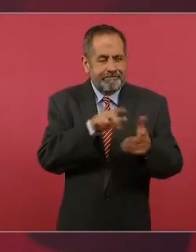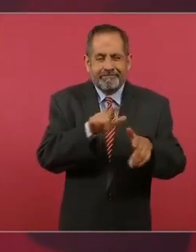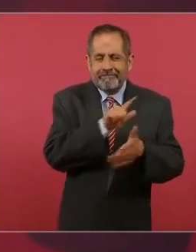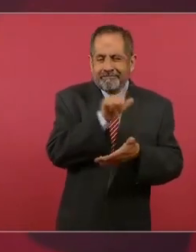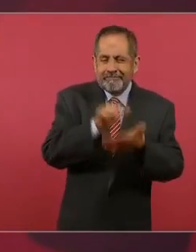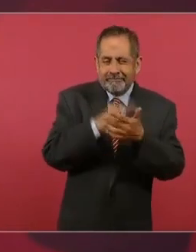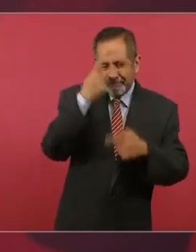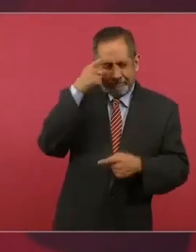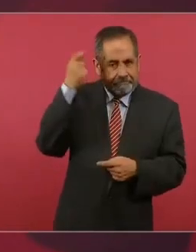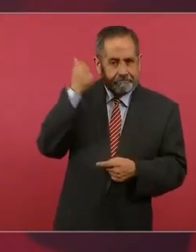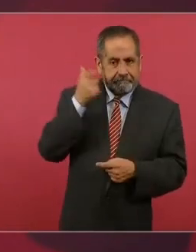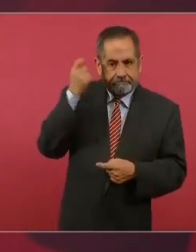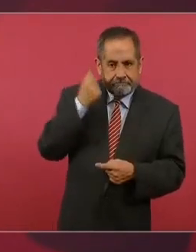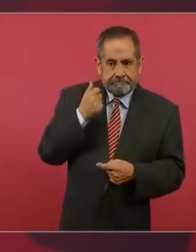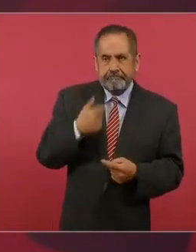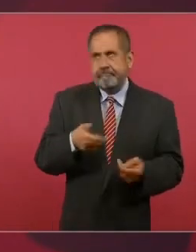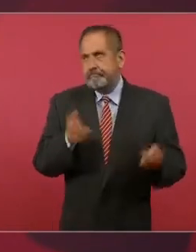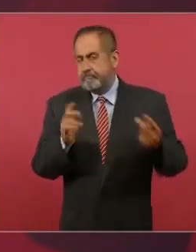reformas,